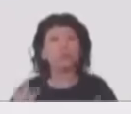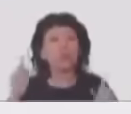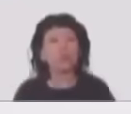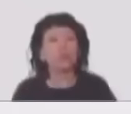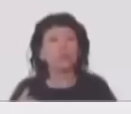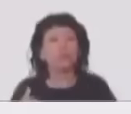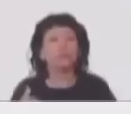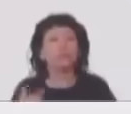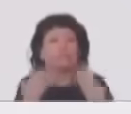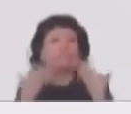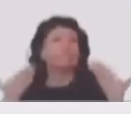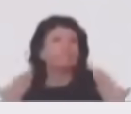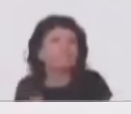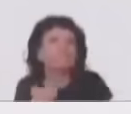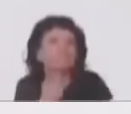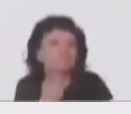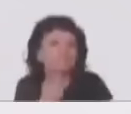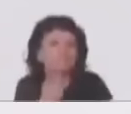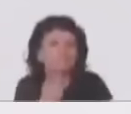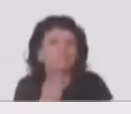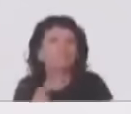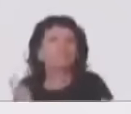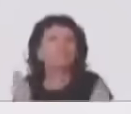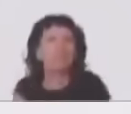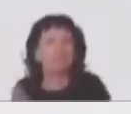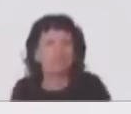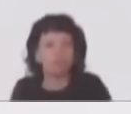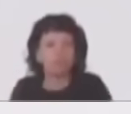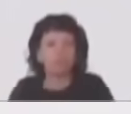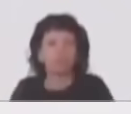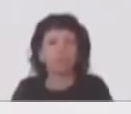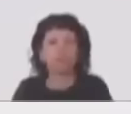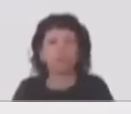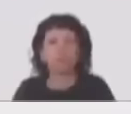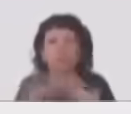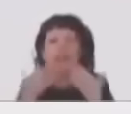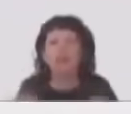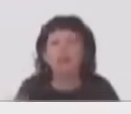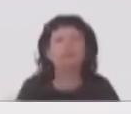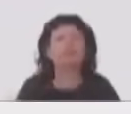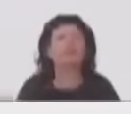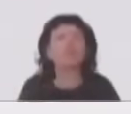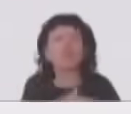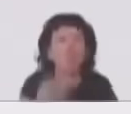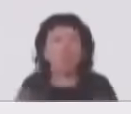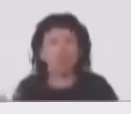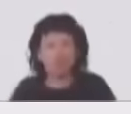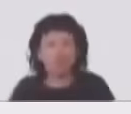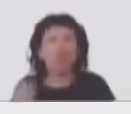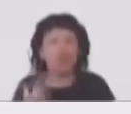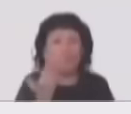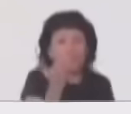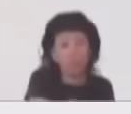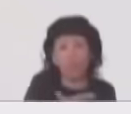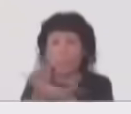Pero también quiero agradecerle a todos aquellos que en esta discusión de dos propuestas de